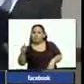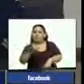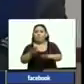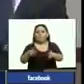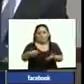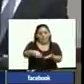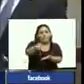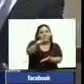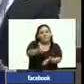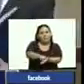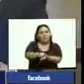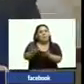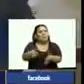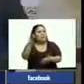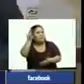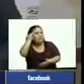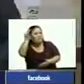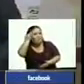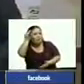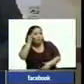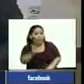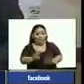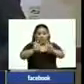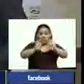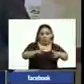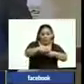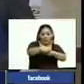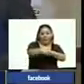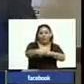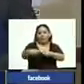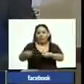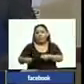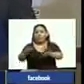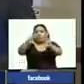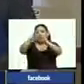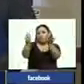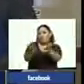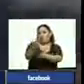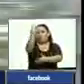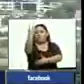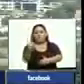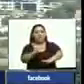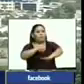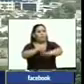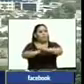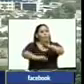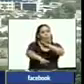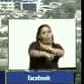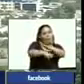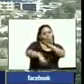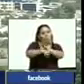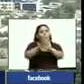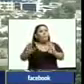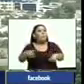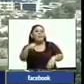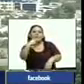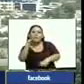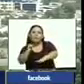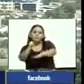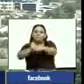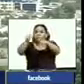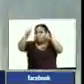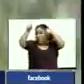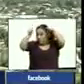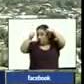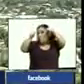firma a propósito de recordar cada 9 de diciembre el Día Internacional contra la Corrupción, instituido por Naciones Unidas,